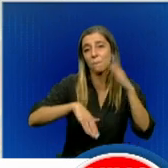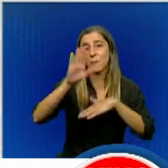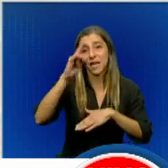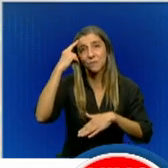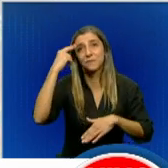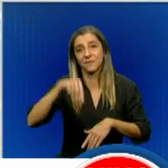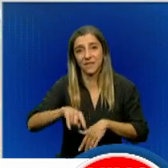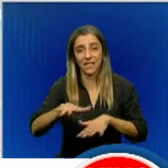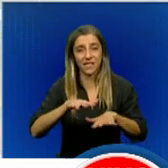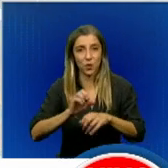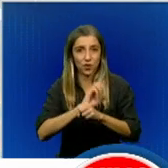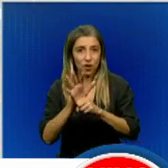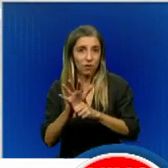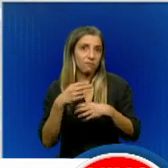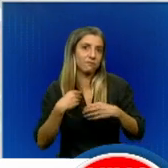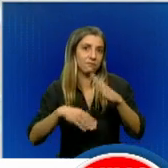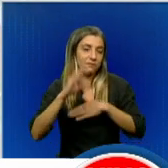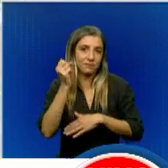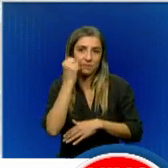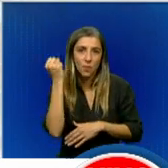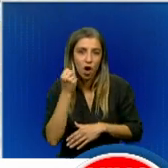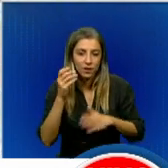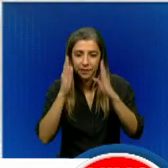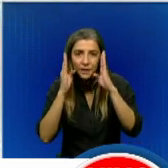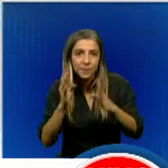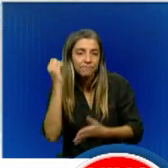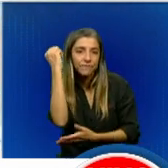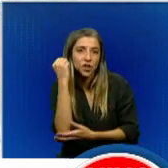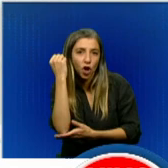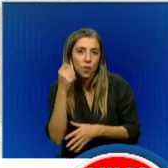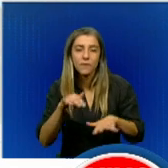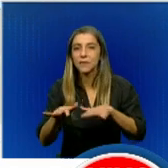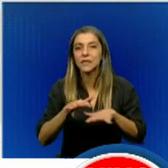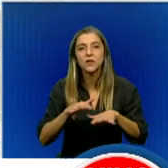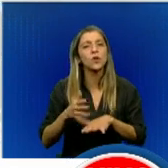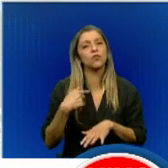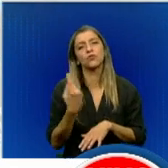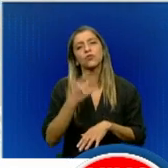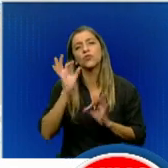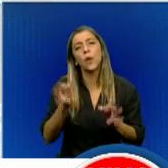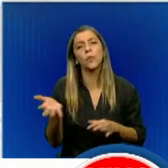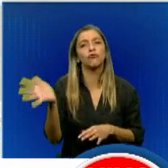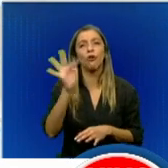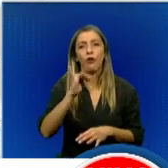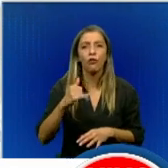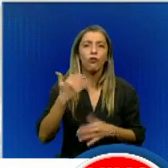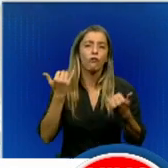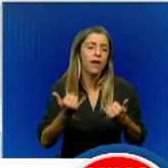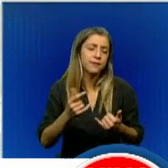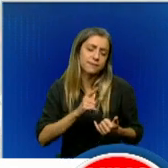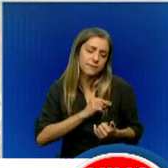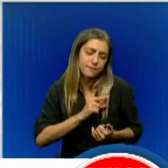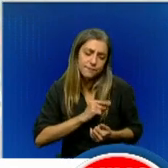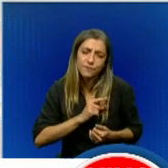en este momento tan crítico donde todos los días nos enfrentamos al dolor al dolor